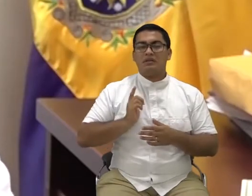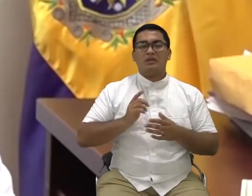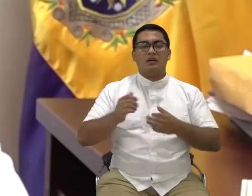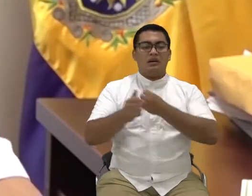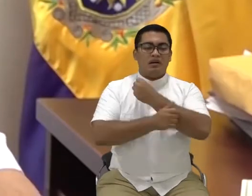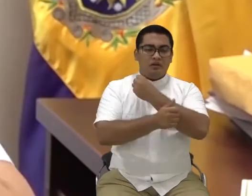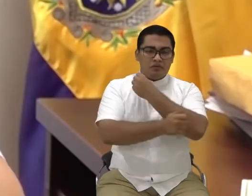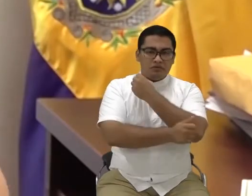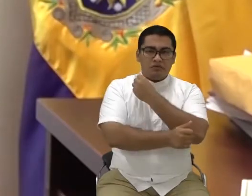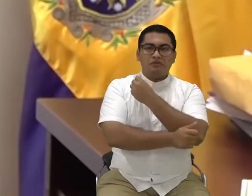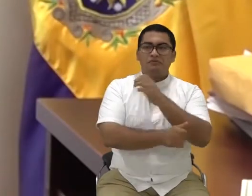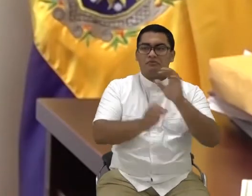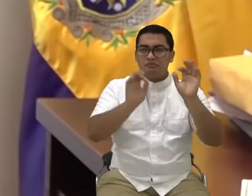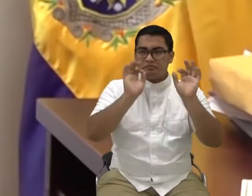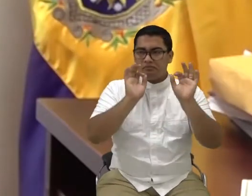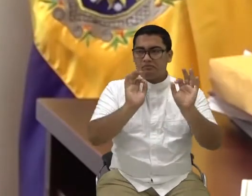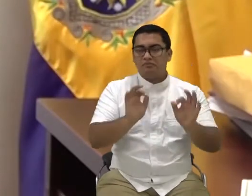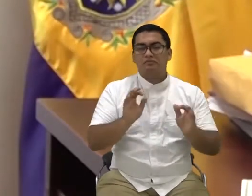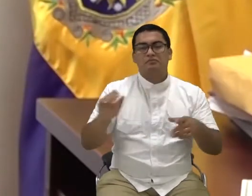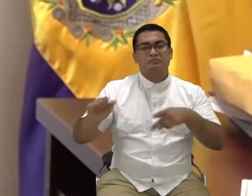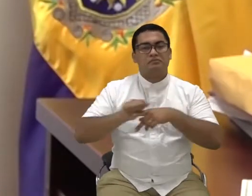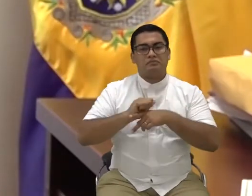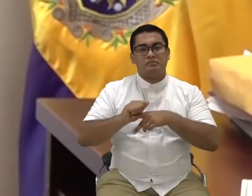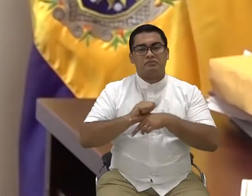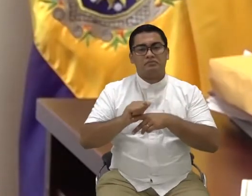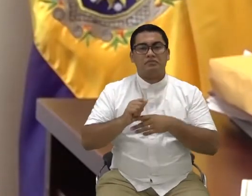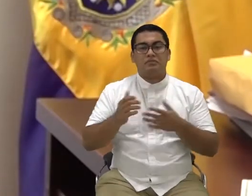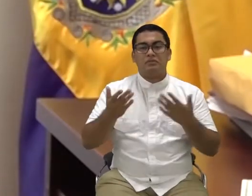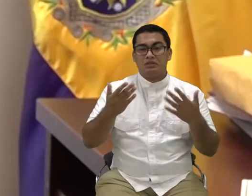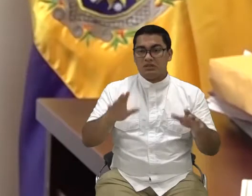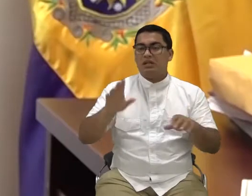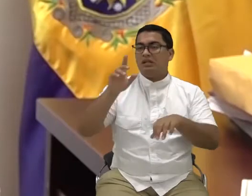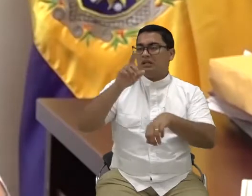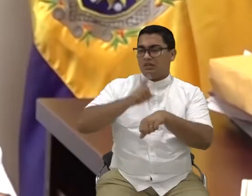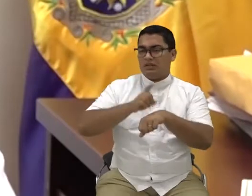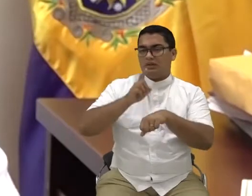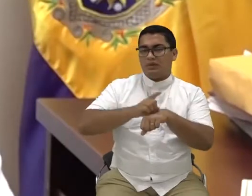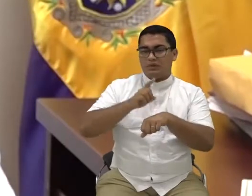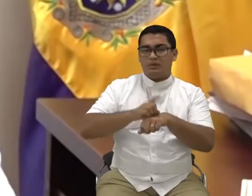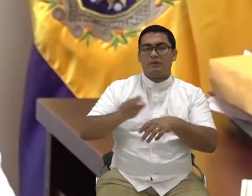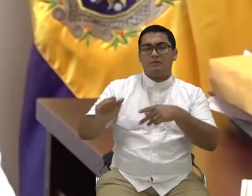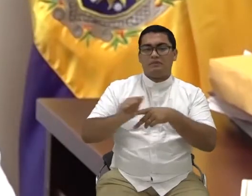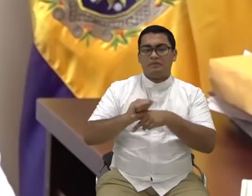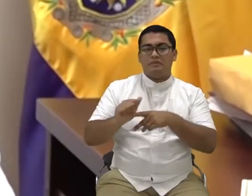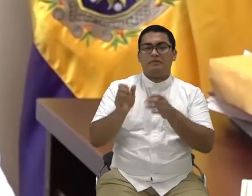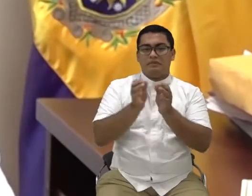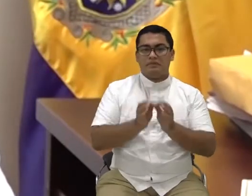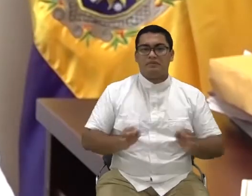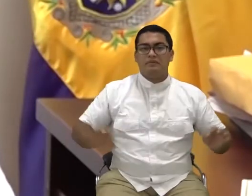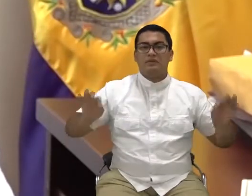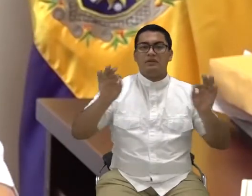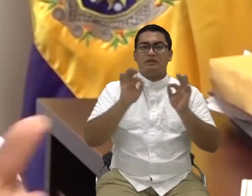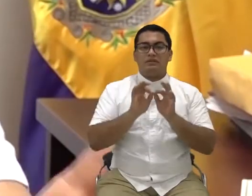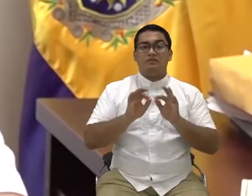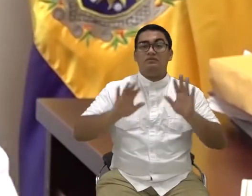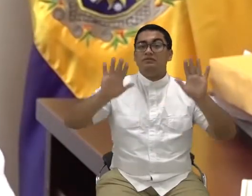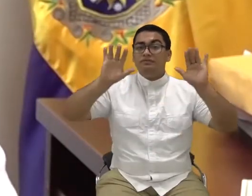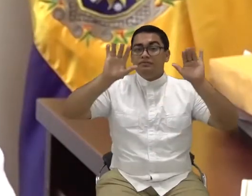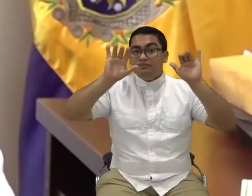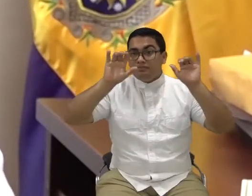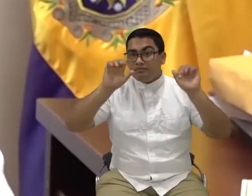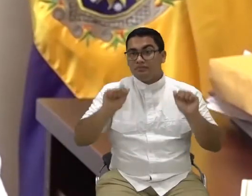la comunidad pues, de estudiantes. De hecho ya se integró medicina y Polisal. Entonces son, digamos, ellos ya